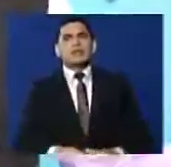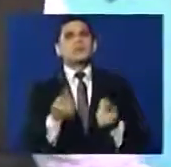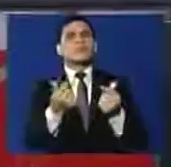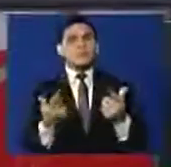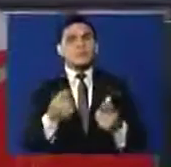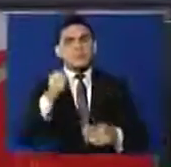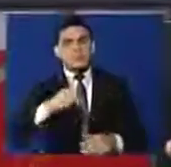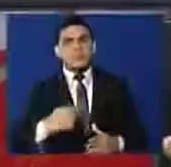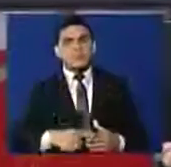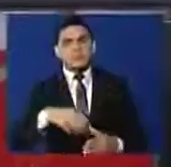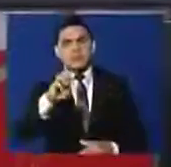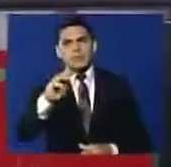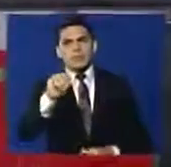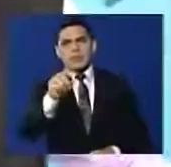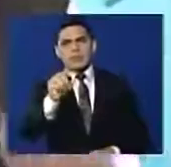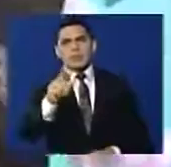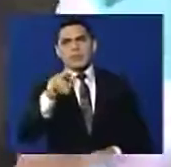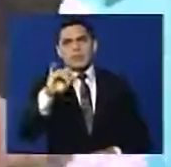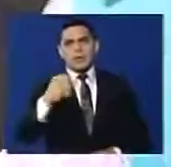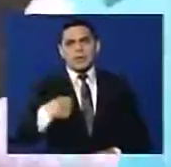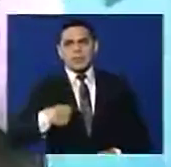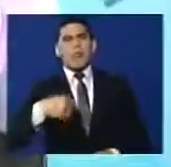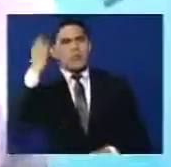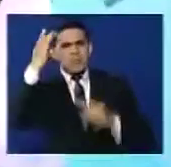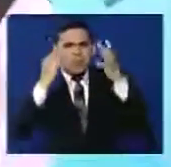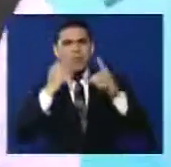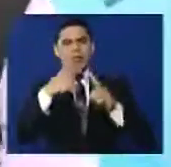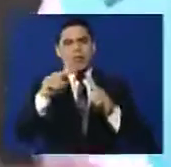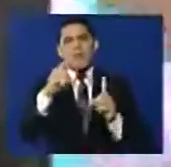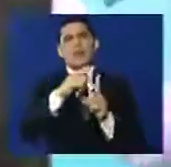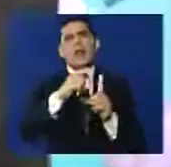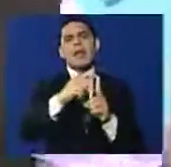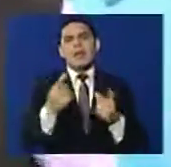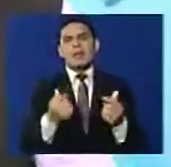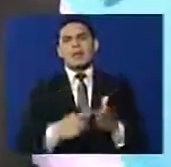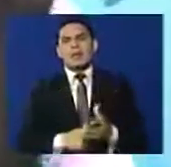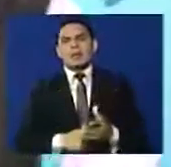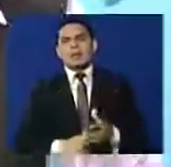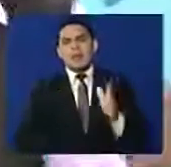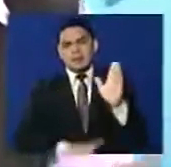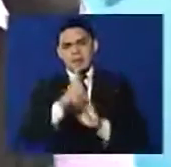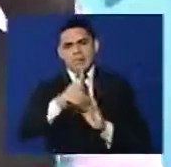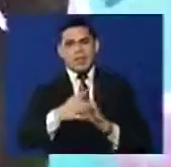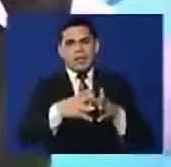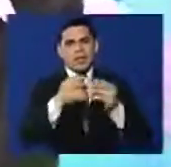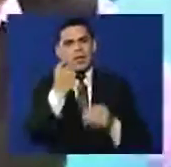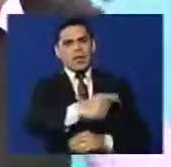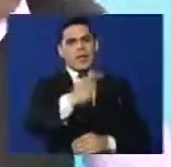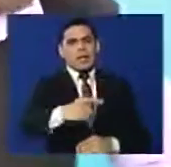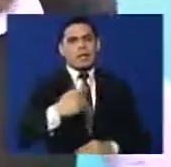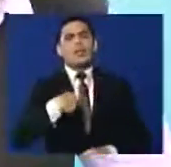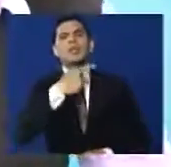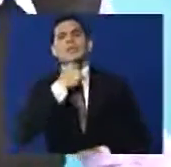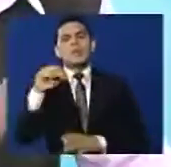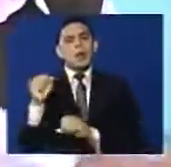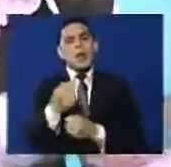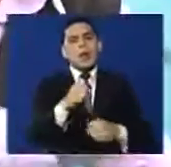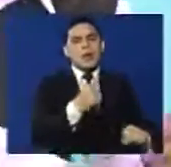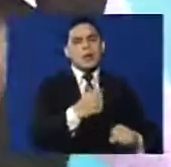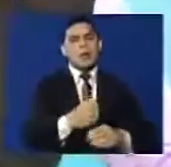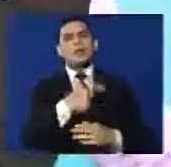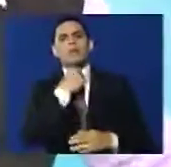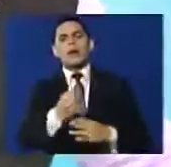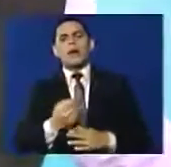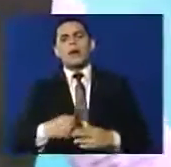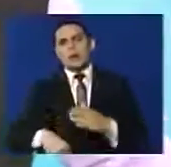Como sistema económico. Capitalismo solidario, dice. Bueno, yo le pongo capitalismo humanizado, es eso. Explota tu riqueza y da la oportunidad a todo el mundo. El que quiera barrer, barre. Y el día que